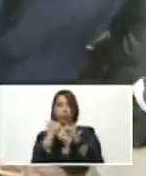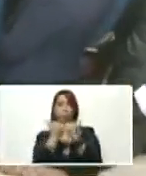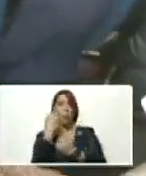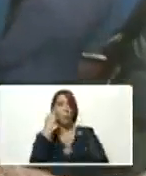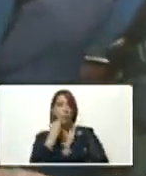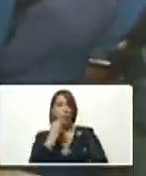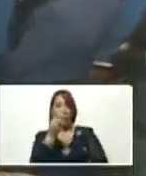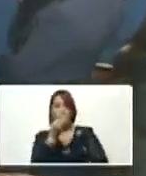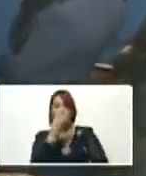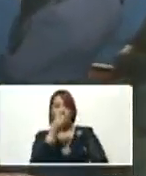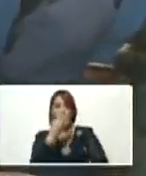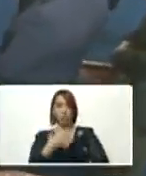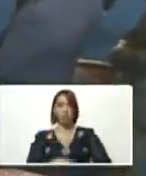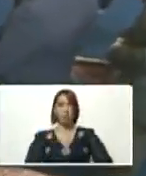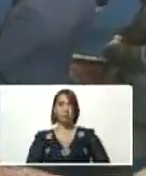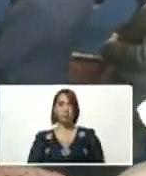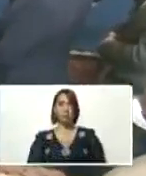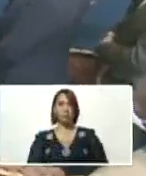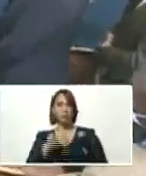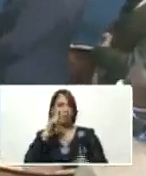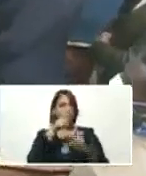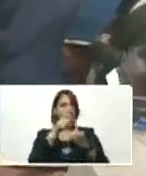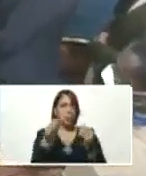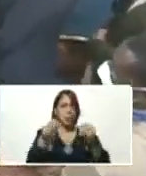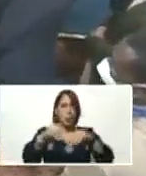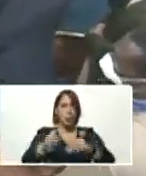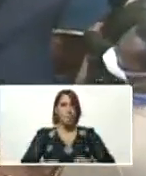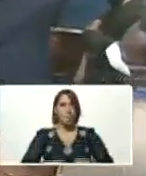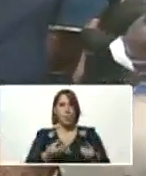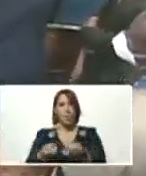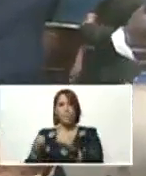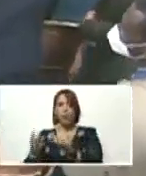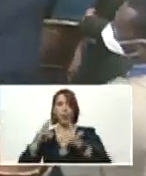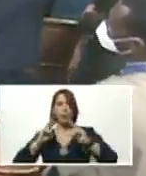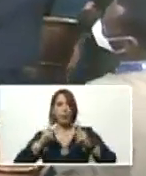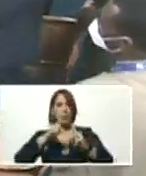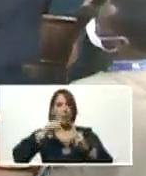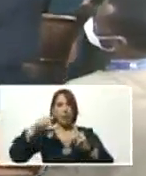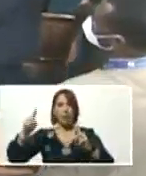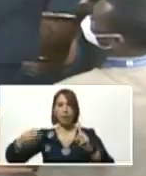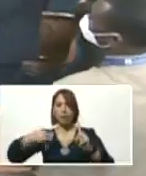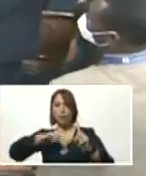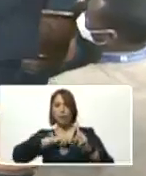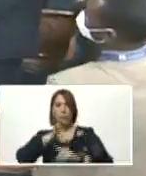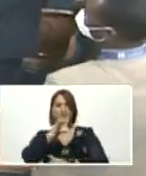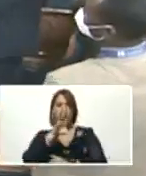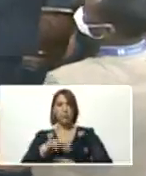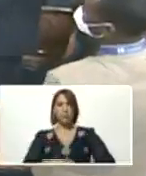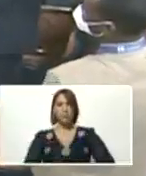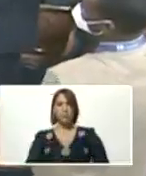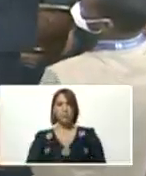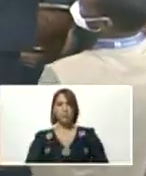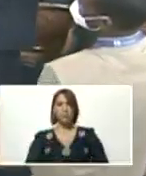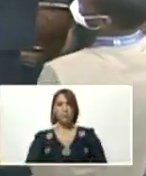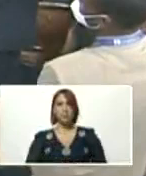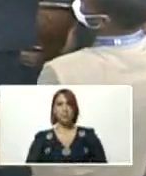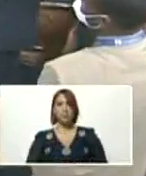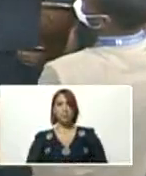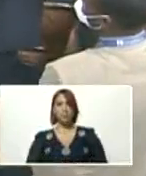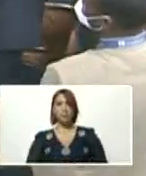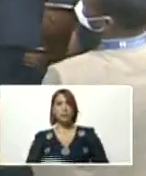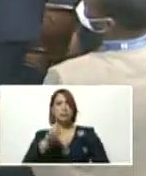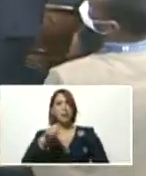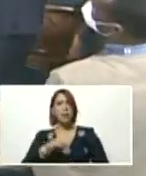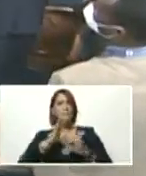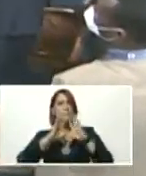Palacio de Miraflores como parte de los aportes que se han hecho en materia energética a nuestro país. También se ha referido a los